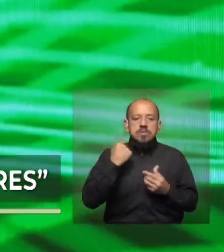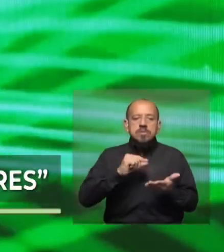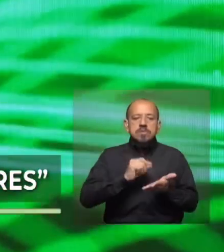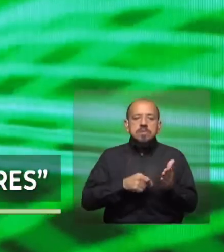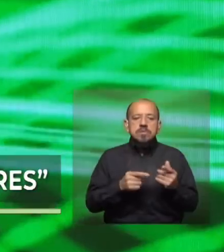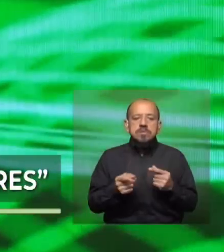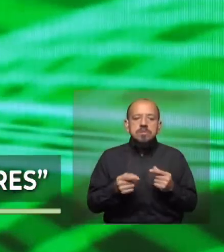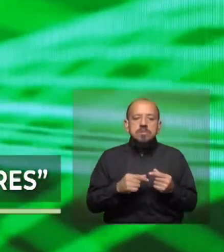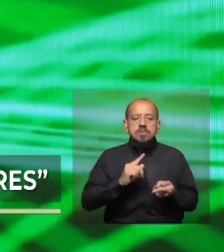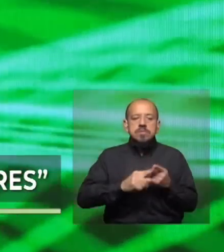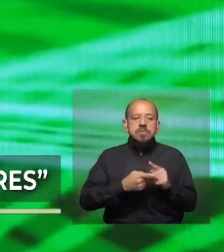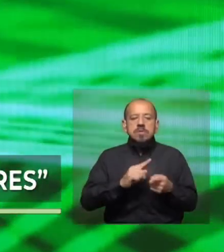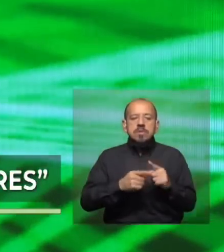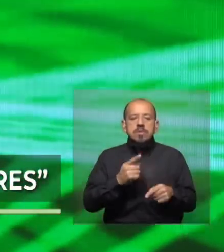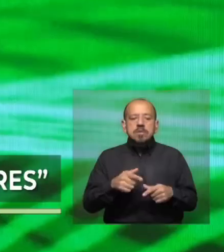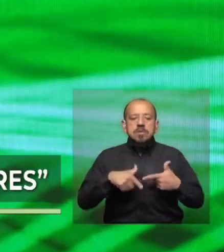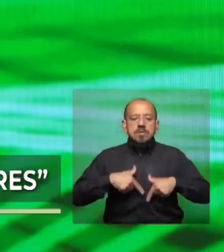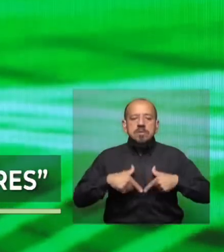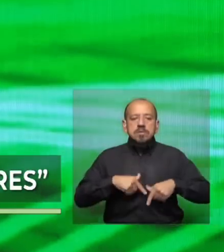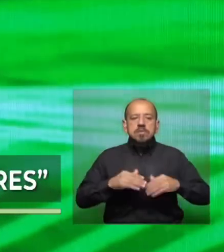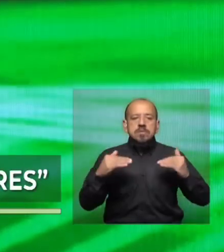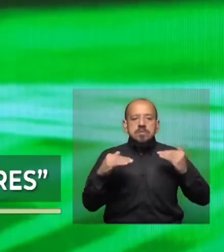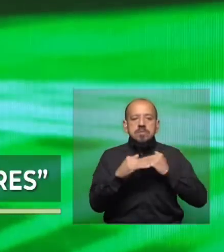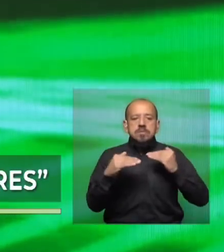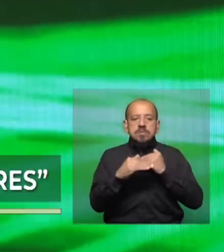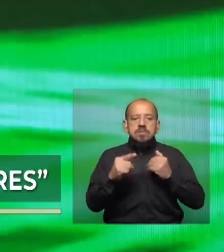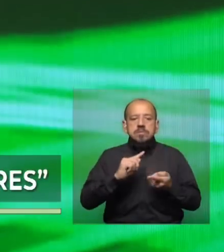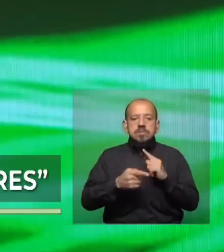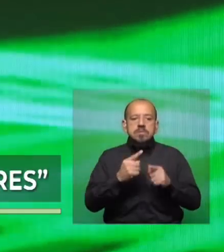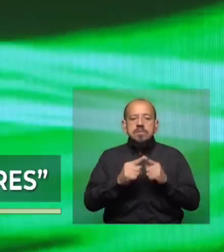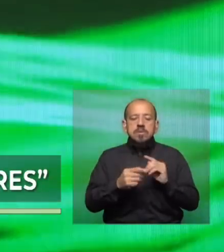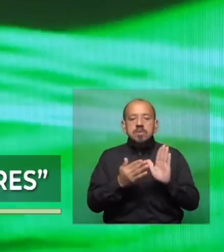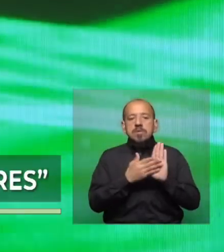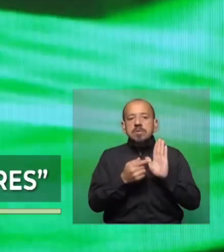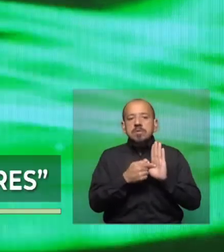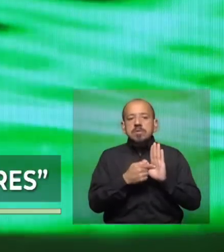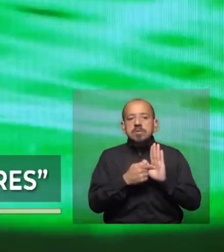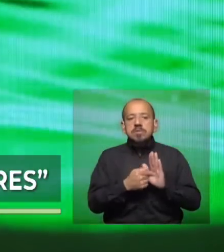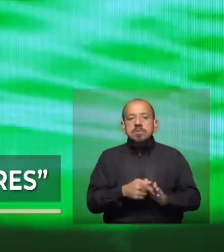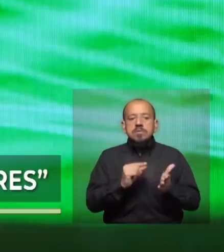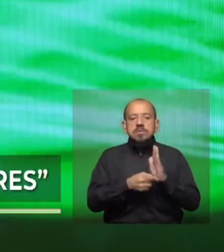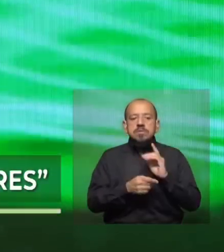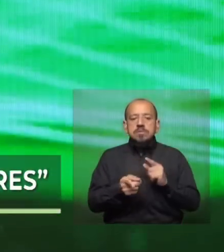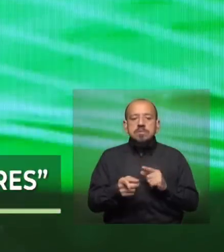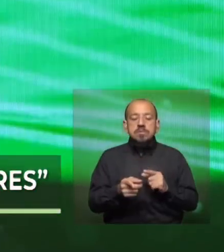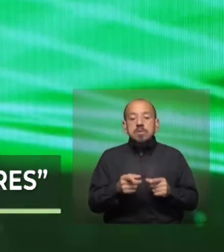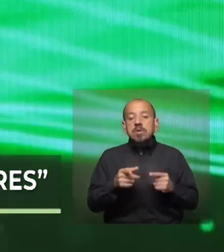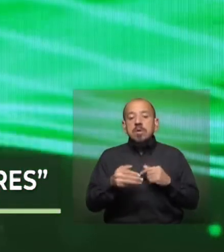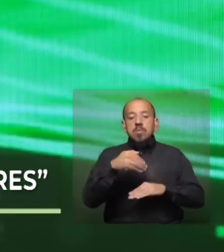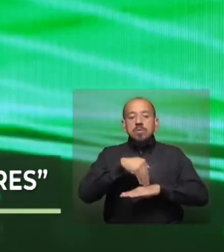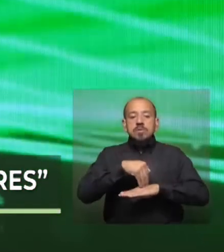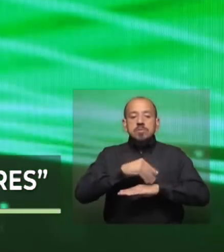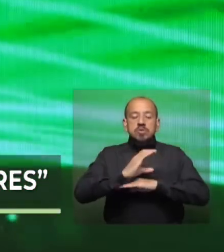un convenio con el Ministerio de transporte en realidad es un convenio marco y posteriormente se va a firmar el convenio específico donde el municipio